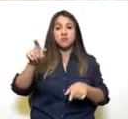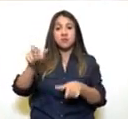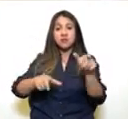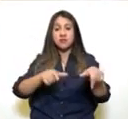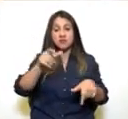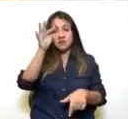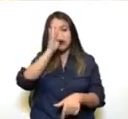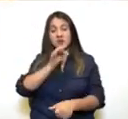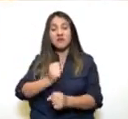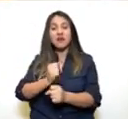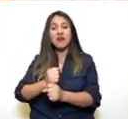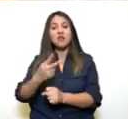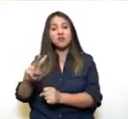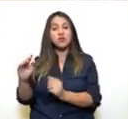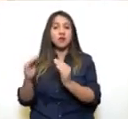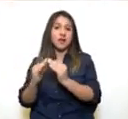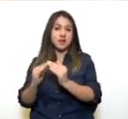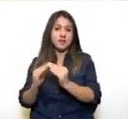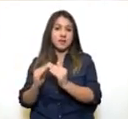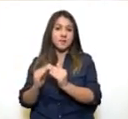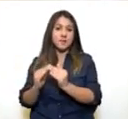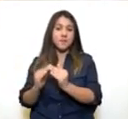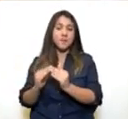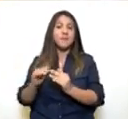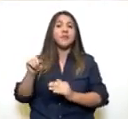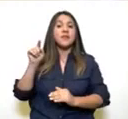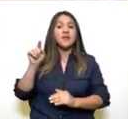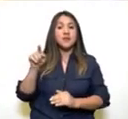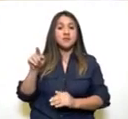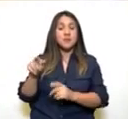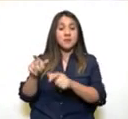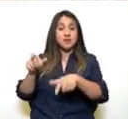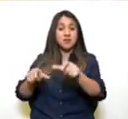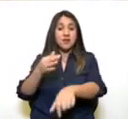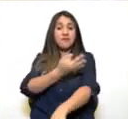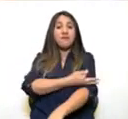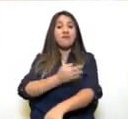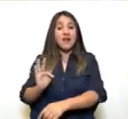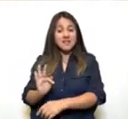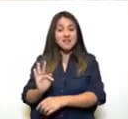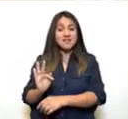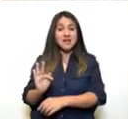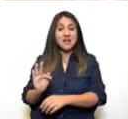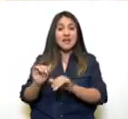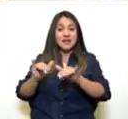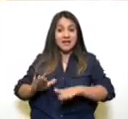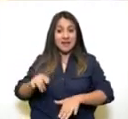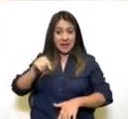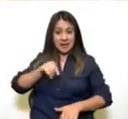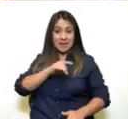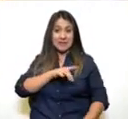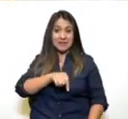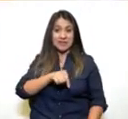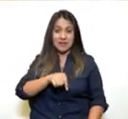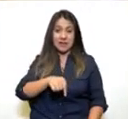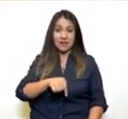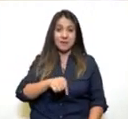esos esos conglomerados de franceses que están aquí en chile